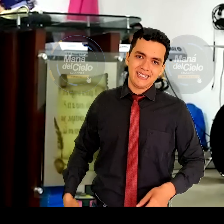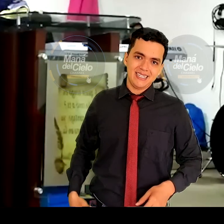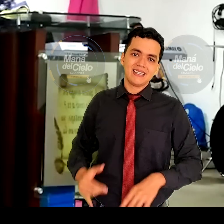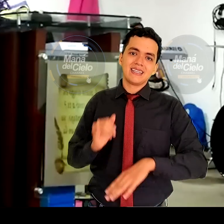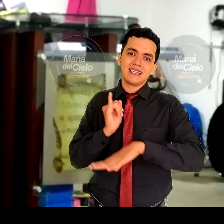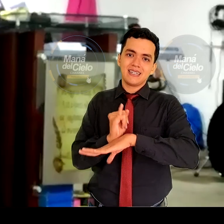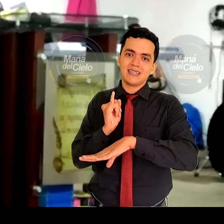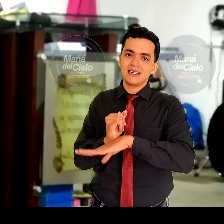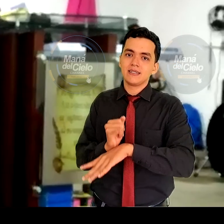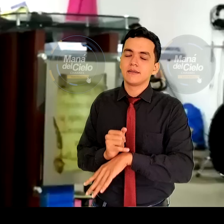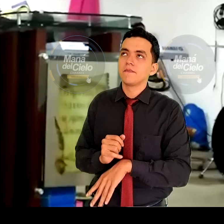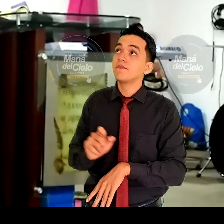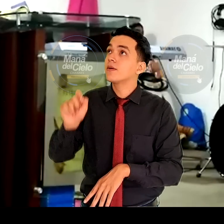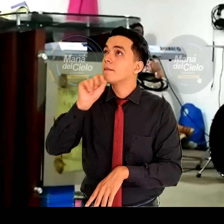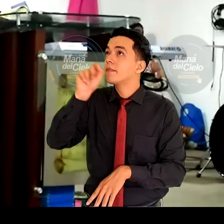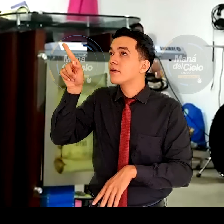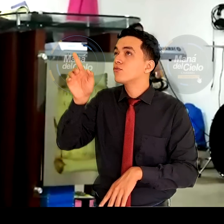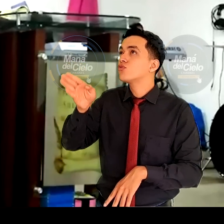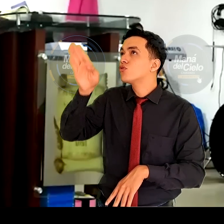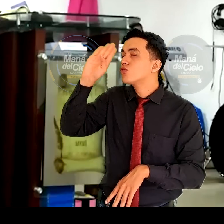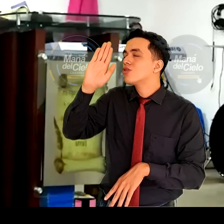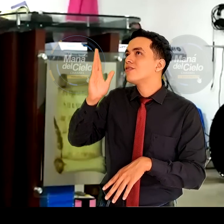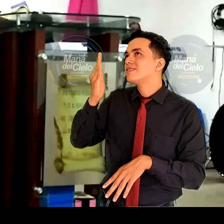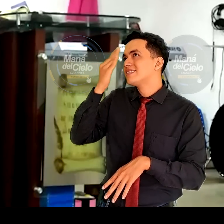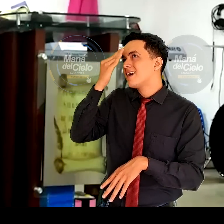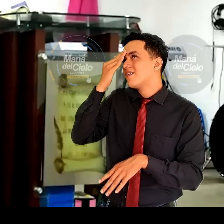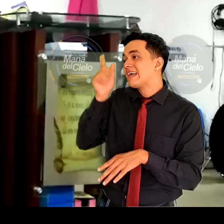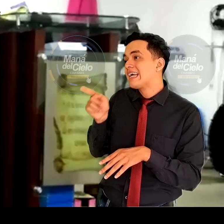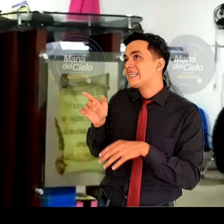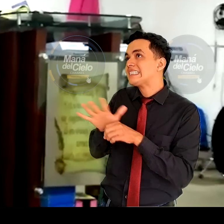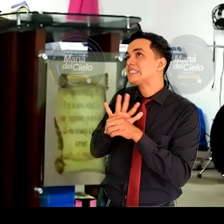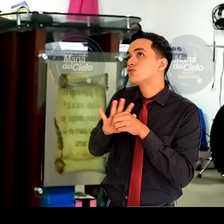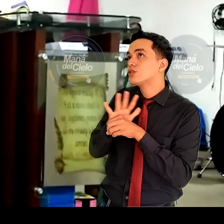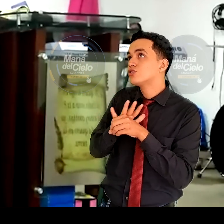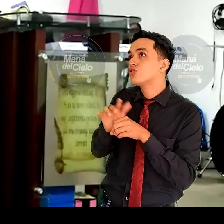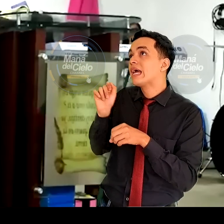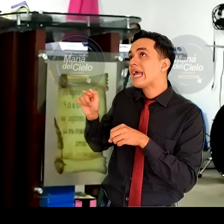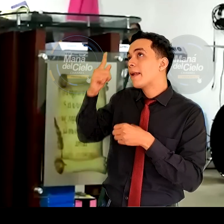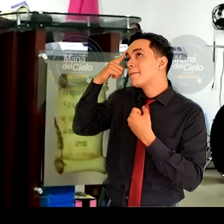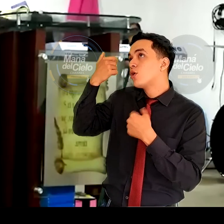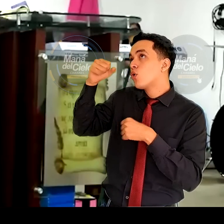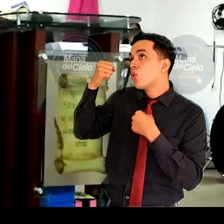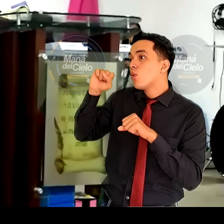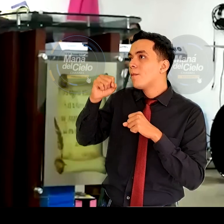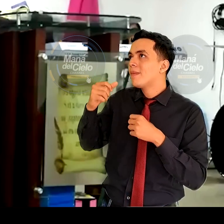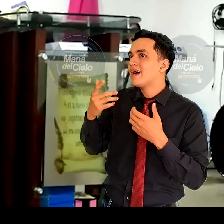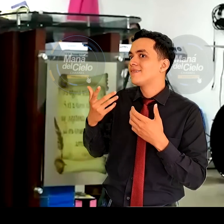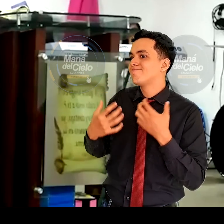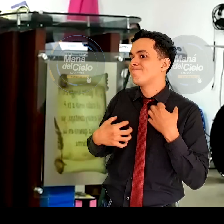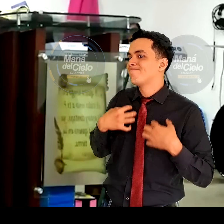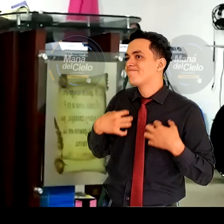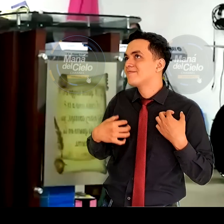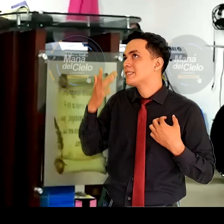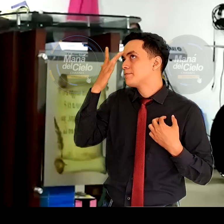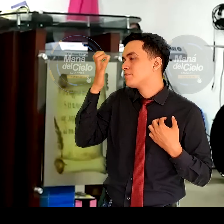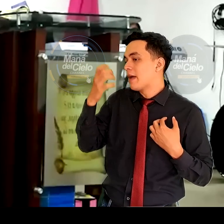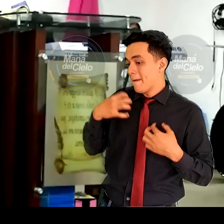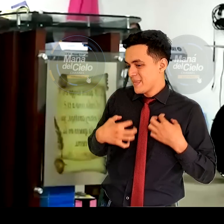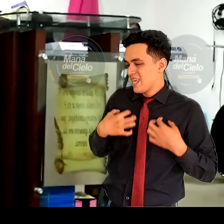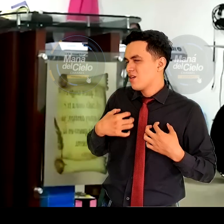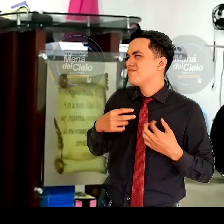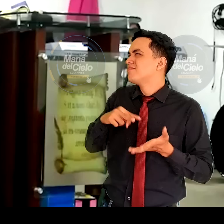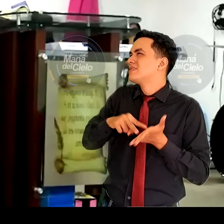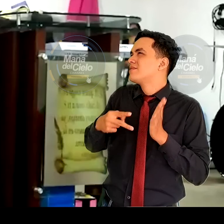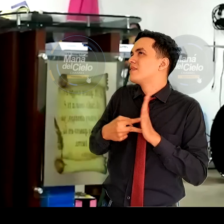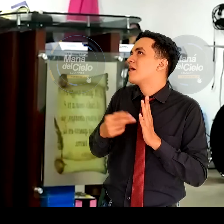ay Señor, esta situación, él se preocupa, él se angustia. ¿Cómo manejo esto? Y me fui a orar. Señor, dame una salida, a ver cómo ayudo